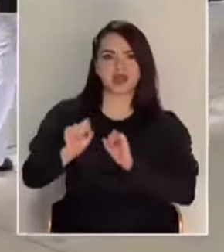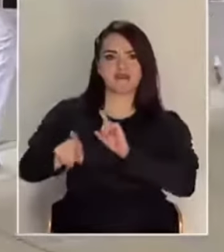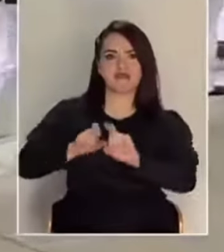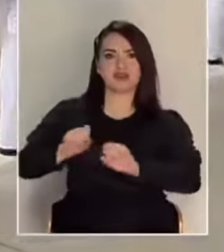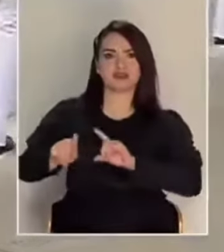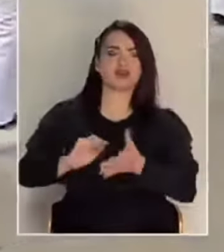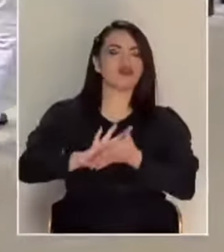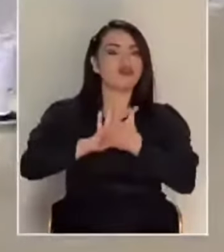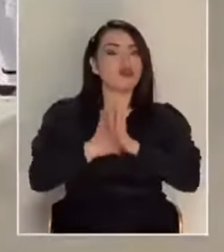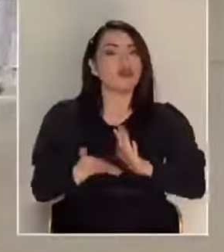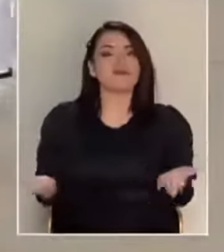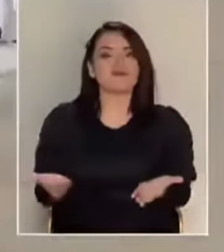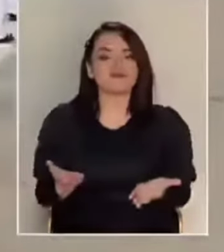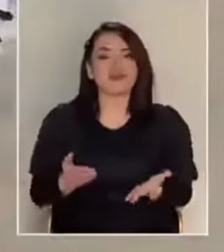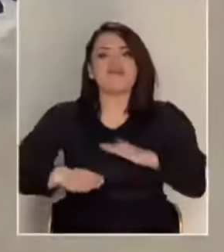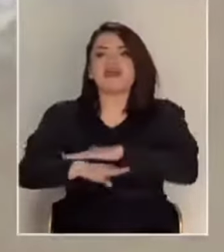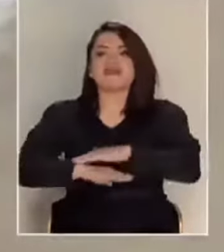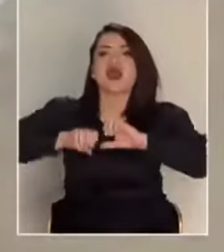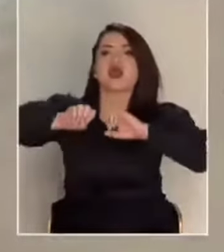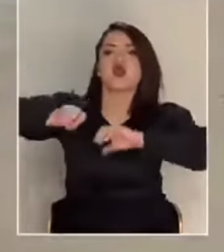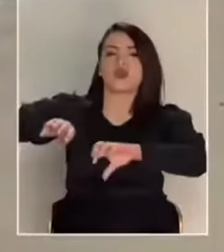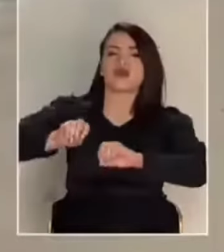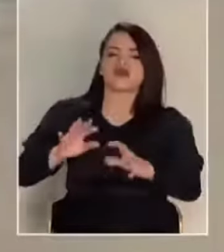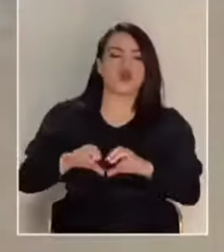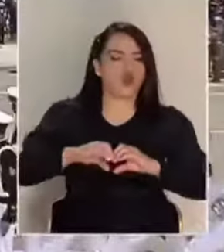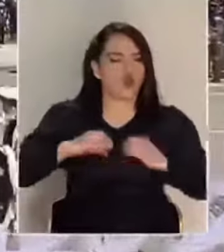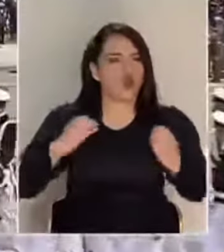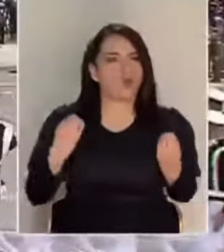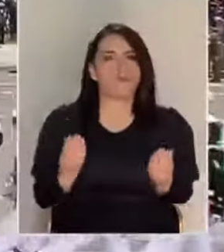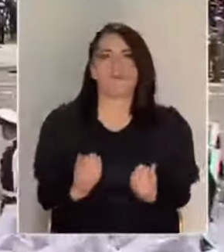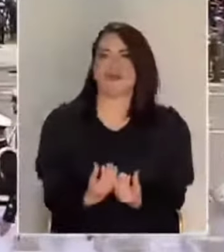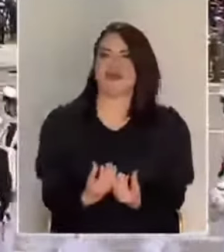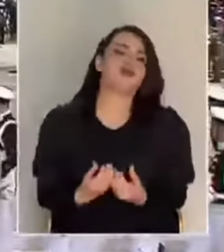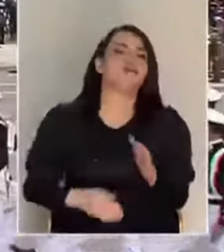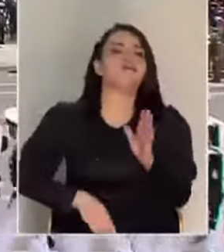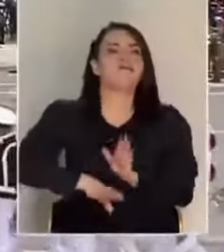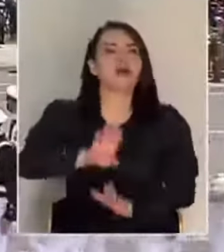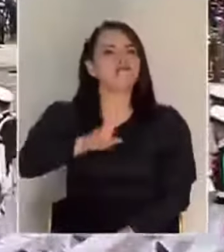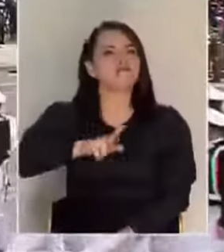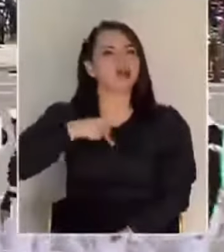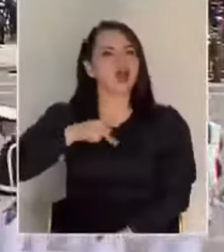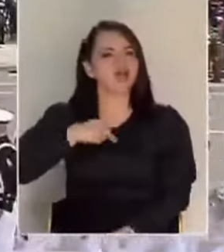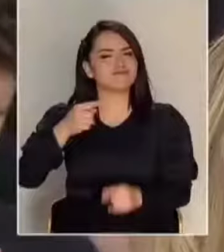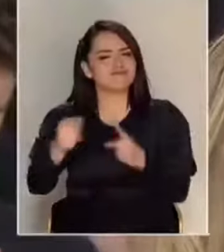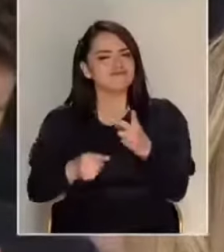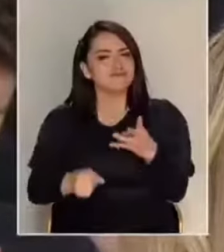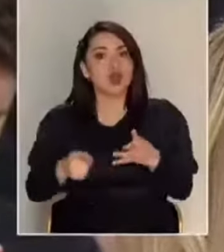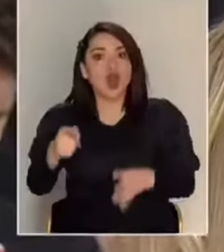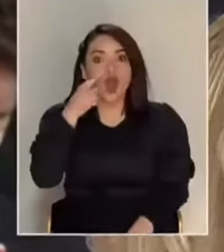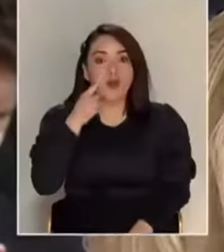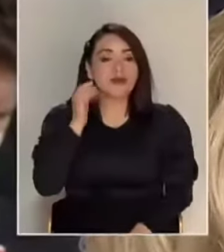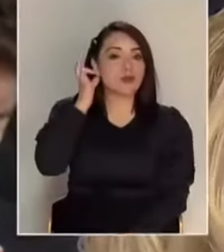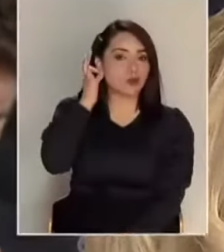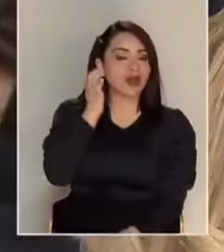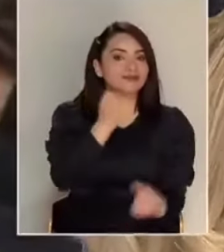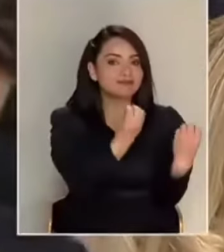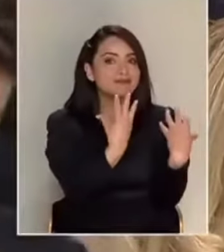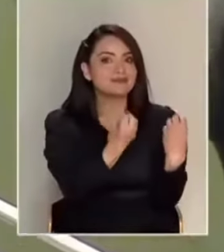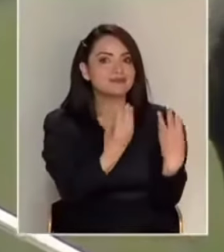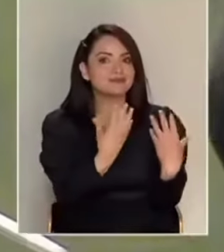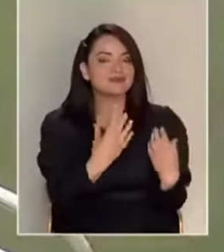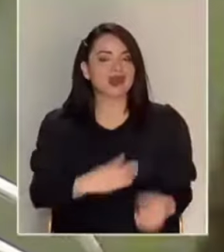Todo ello basado en una educación integral con los más nobles valores que hacen a sus hombres y mujeres en